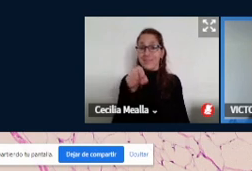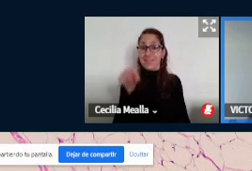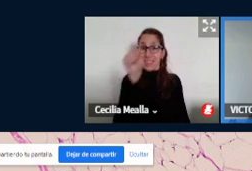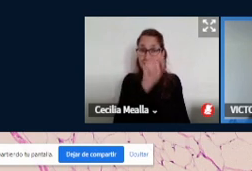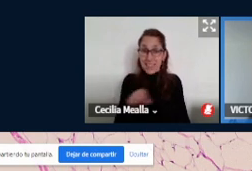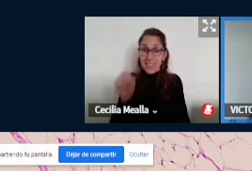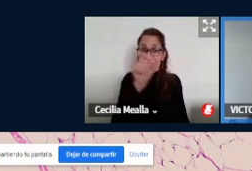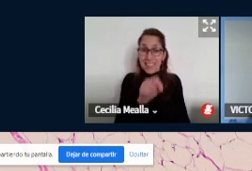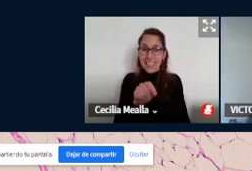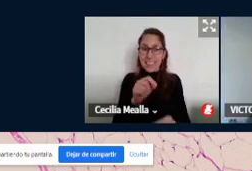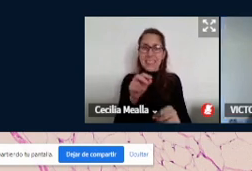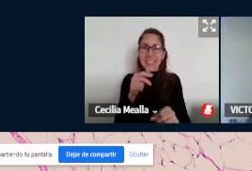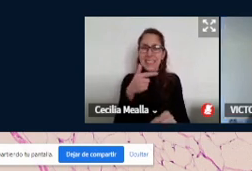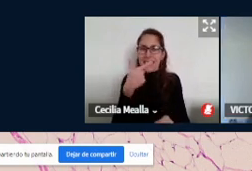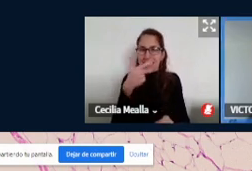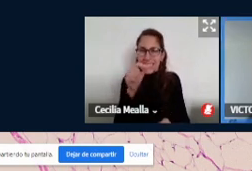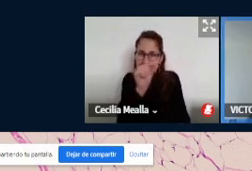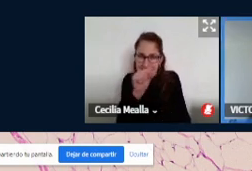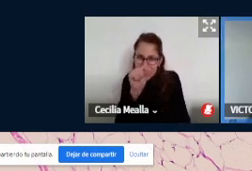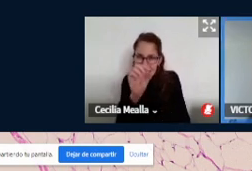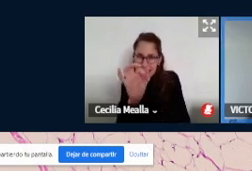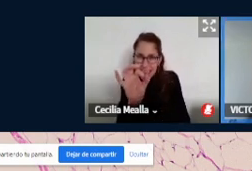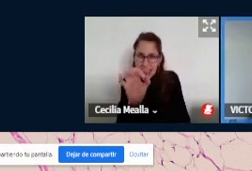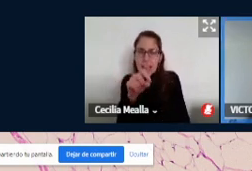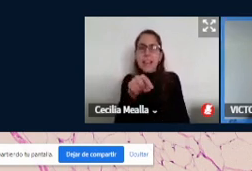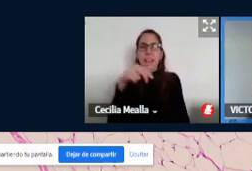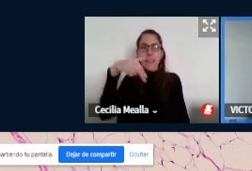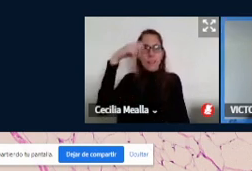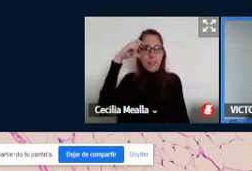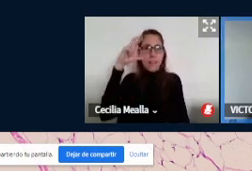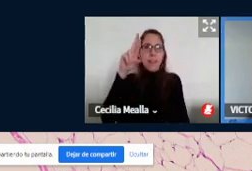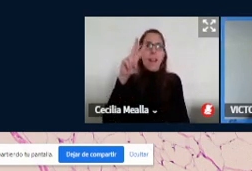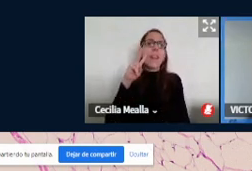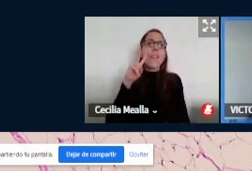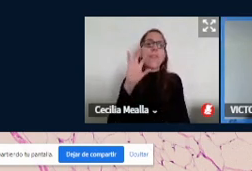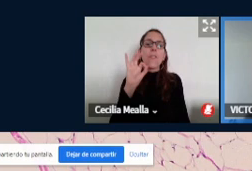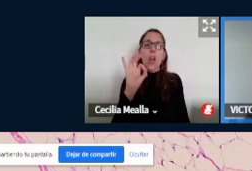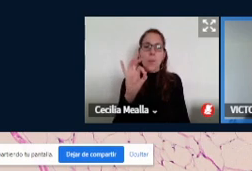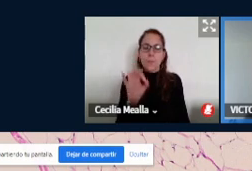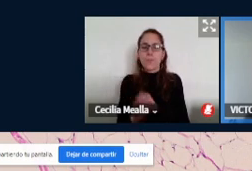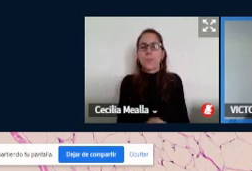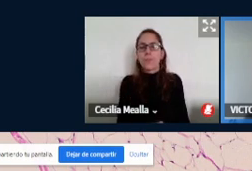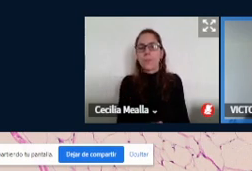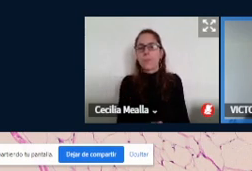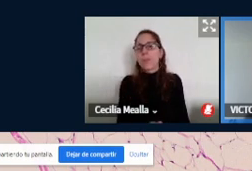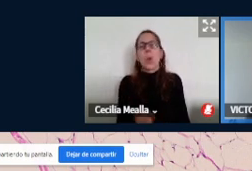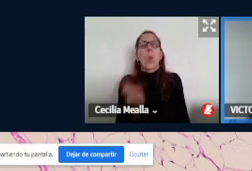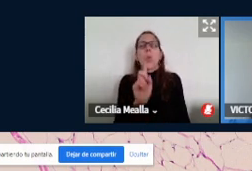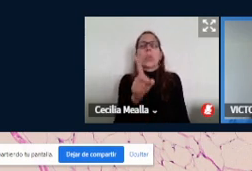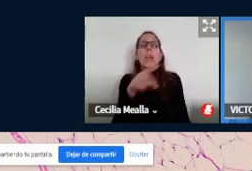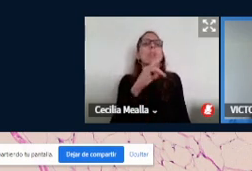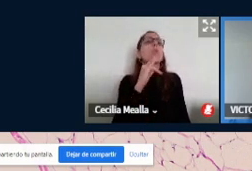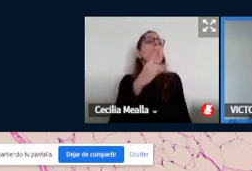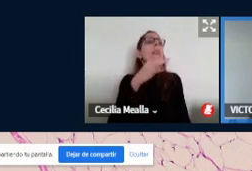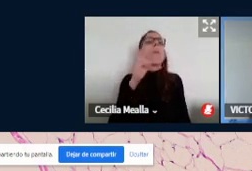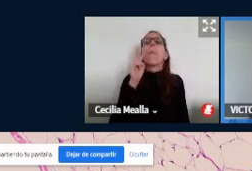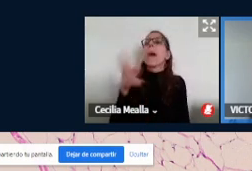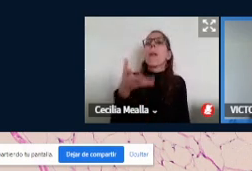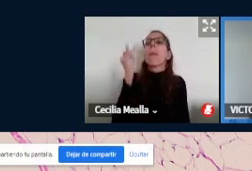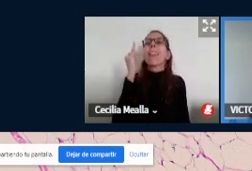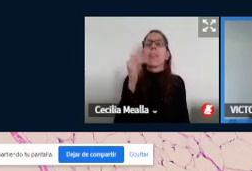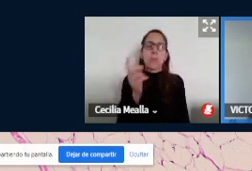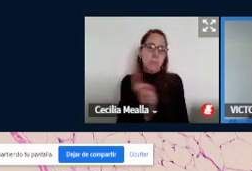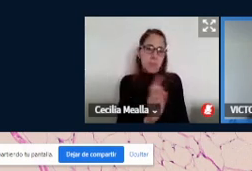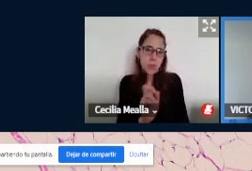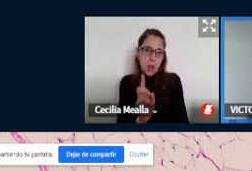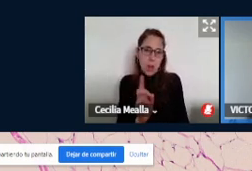tenemos un nervio. No se llega a ver, digamos, nadie les va a pedir que ustedes identifiquen que esto es un nervio. Si